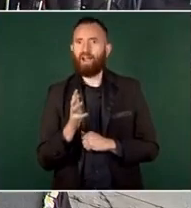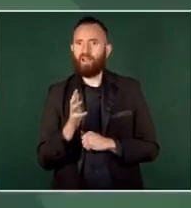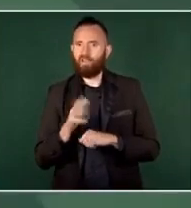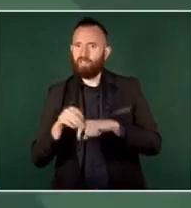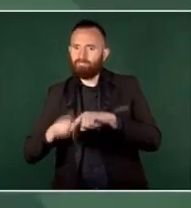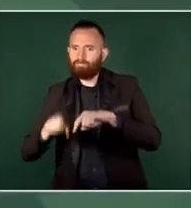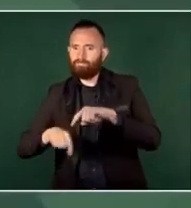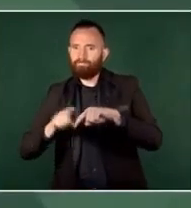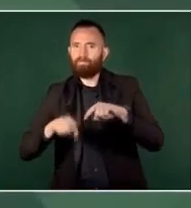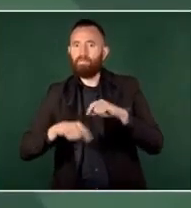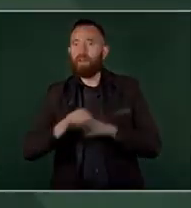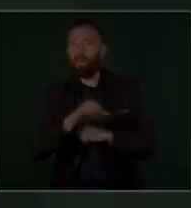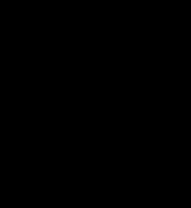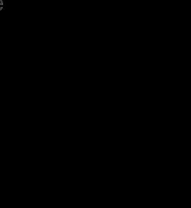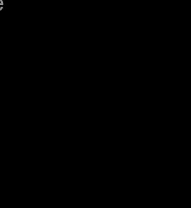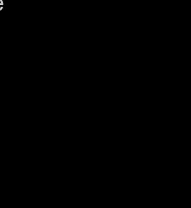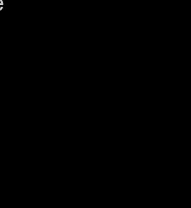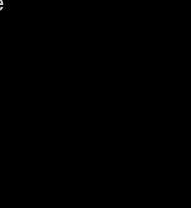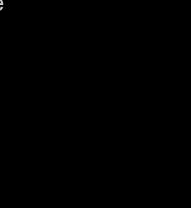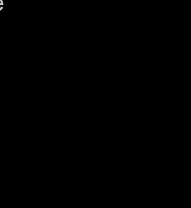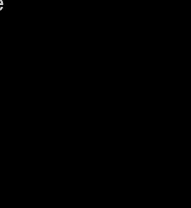California. Es público